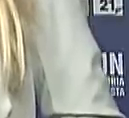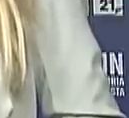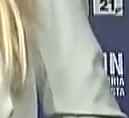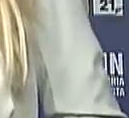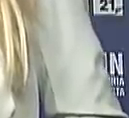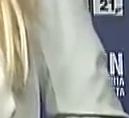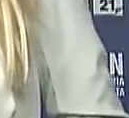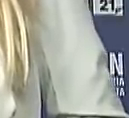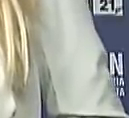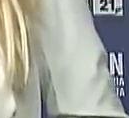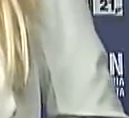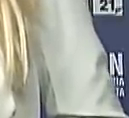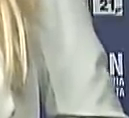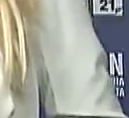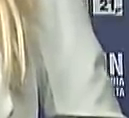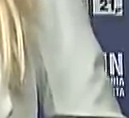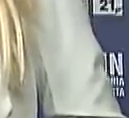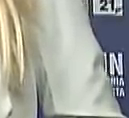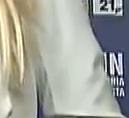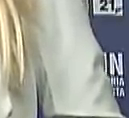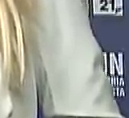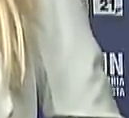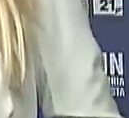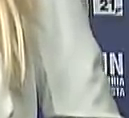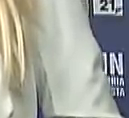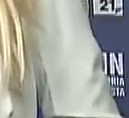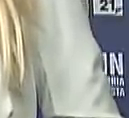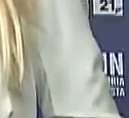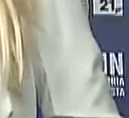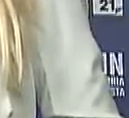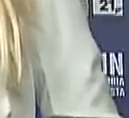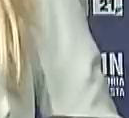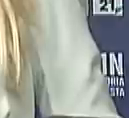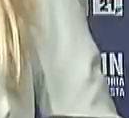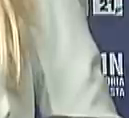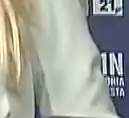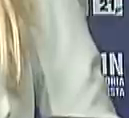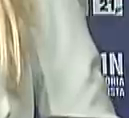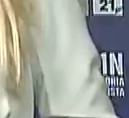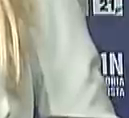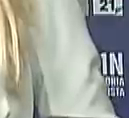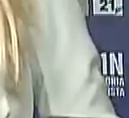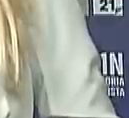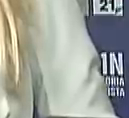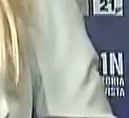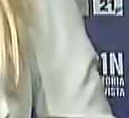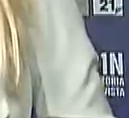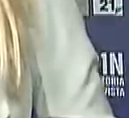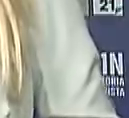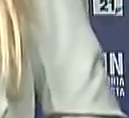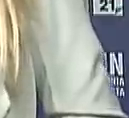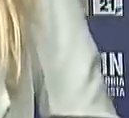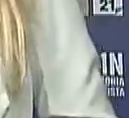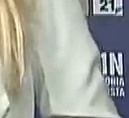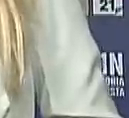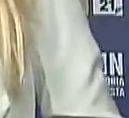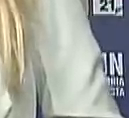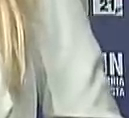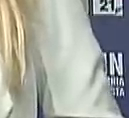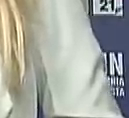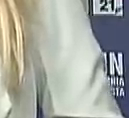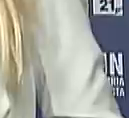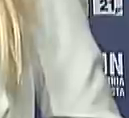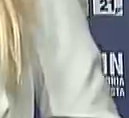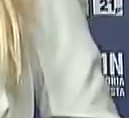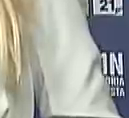Sí, muchísimas gracias por el contacto informativo, Marilyn. En efecto, a la 1:17 de la tarde se genera información en torno